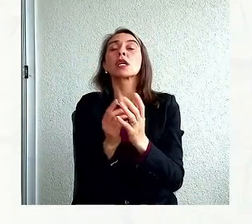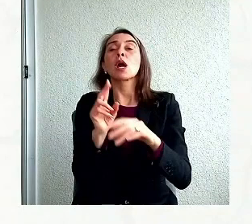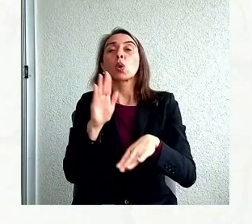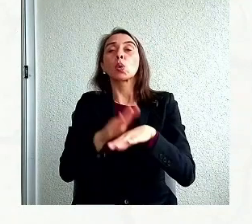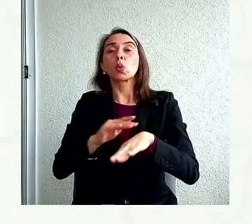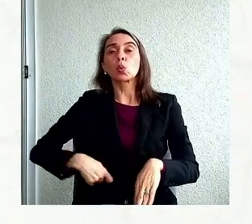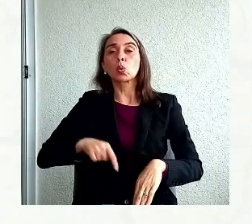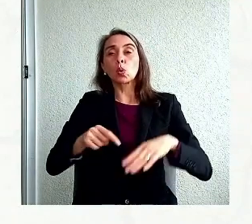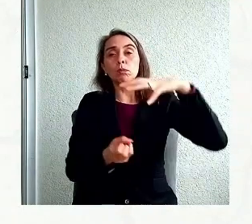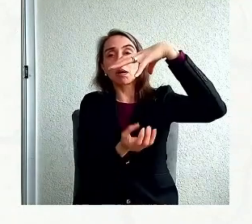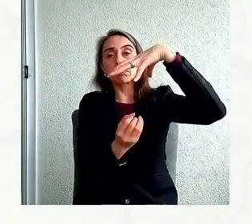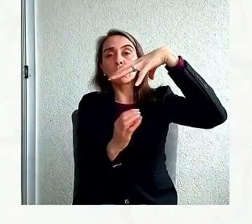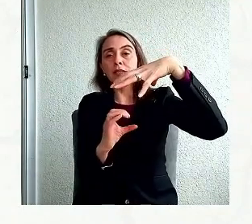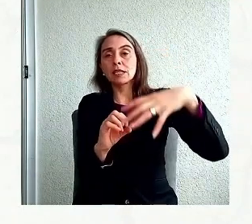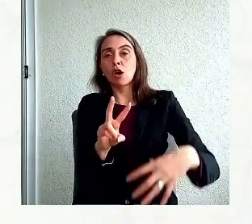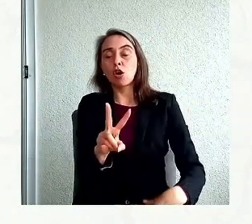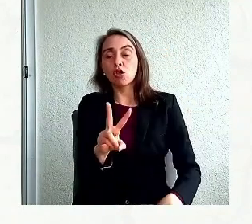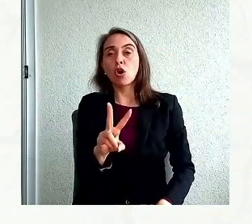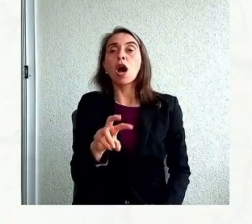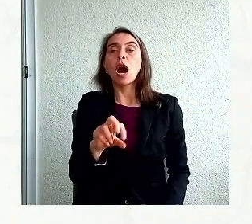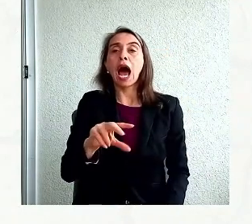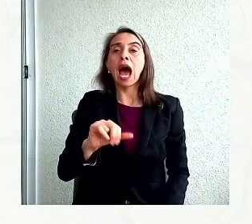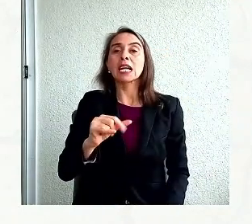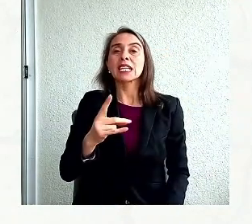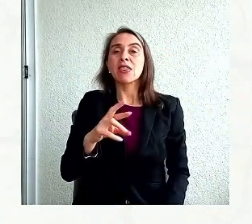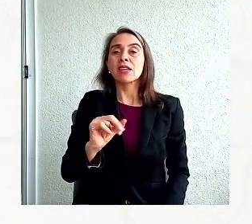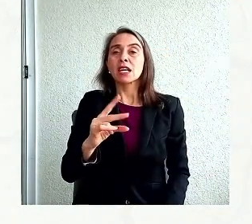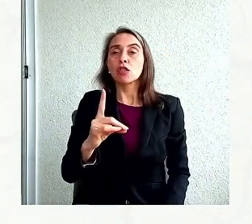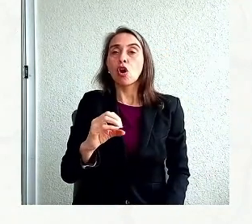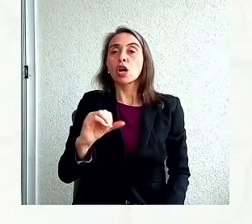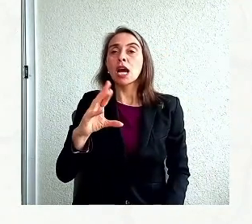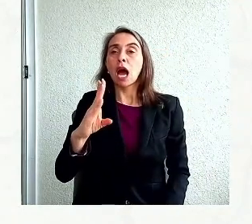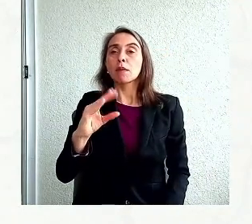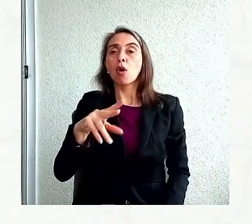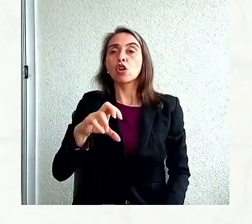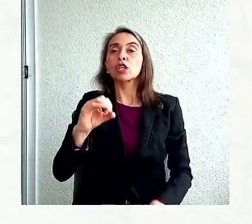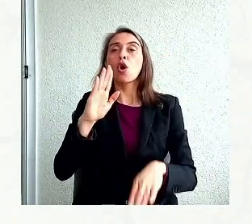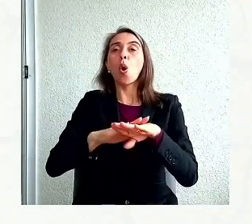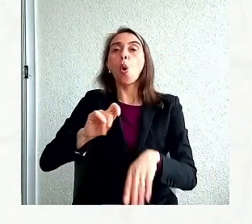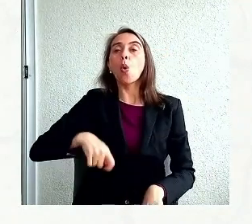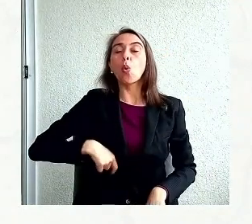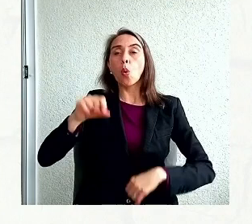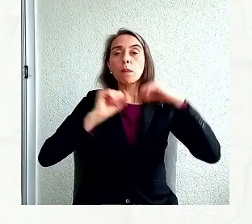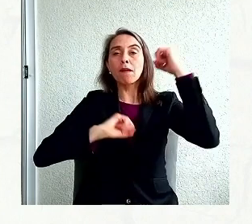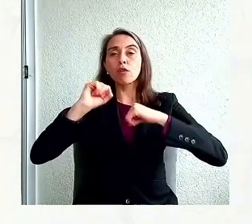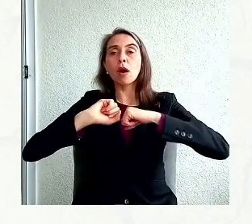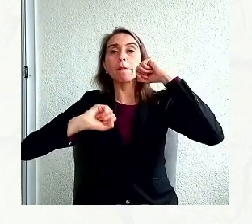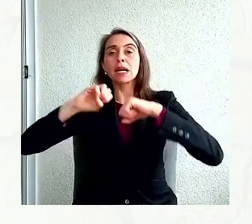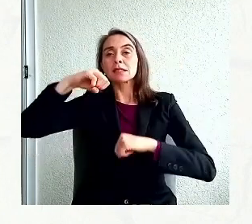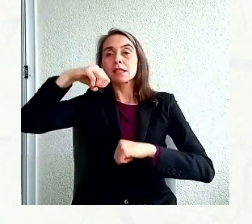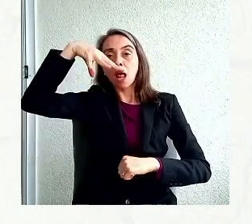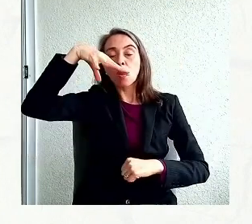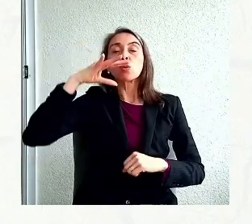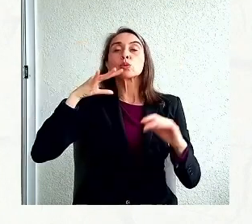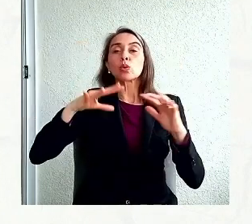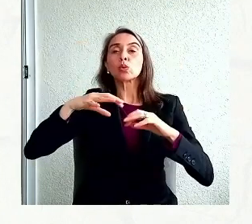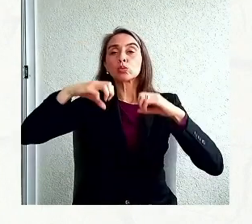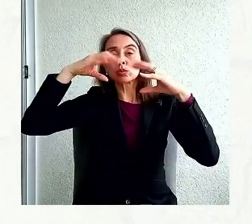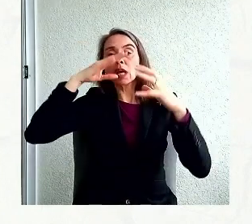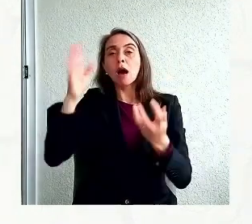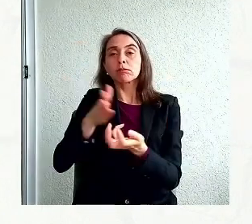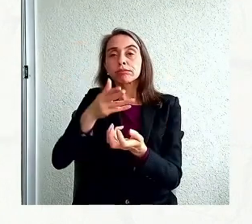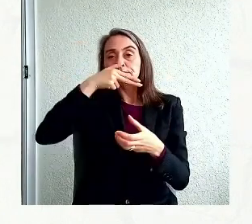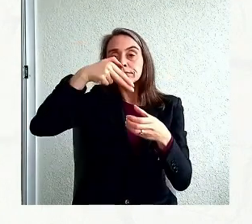actividad industrial, por la actividad energética, el uso de energías, ¿no es cierto? Y esas emisiones van a tener